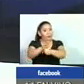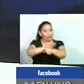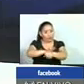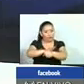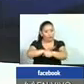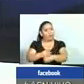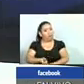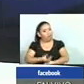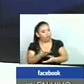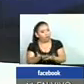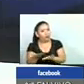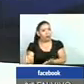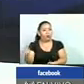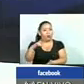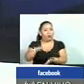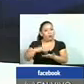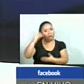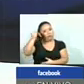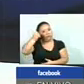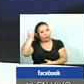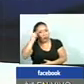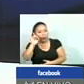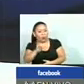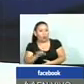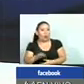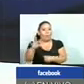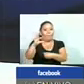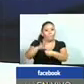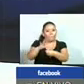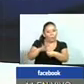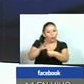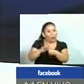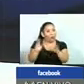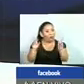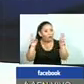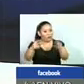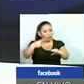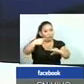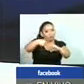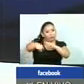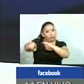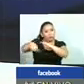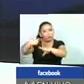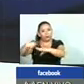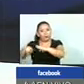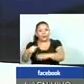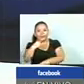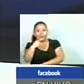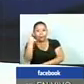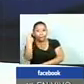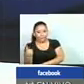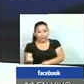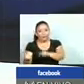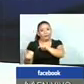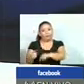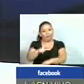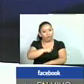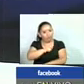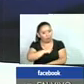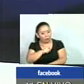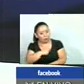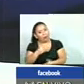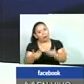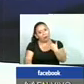reiteró también sus críticas al voto por correo y el encargado del sistema postal de Estados Unidos prestó